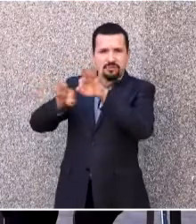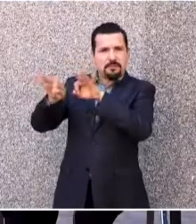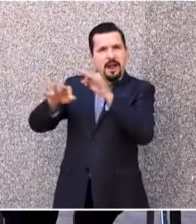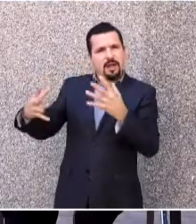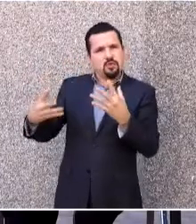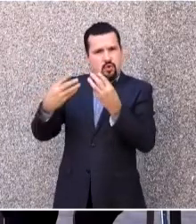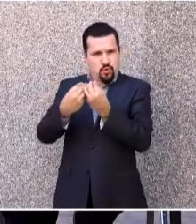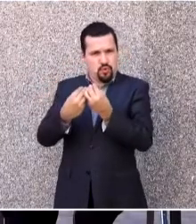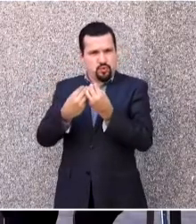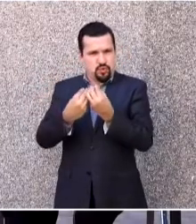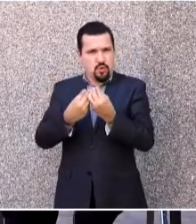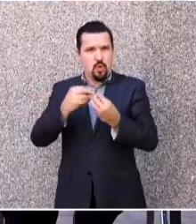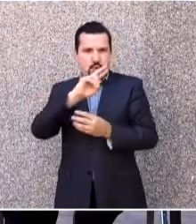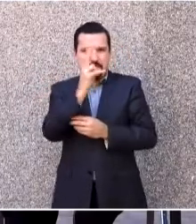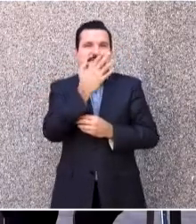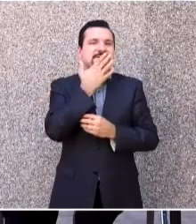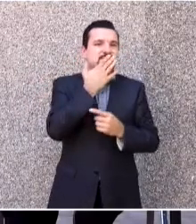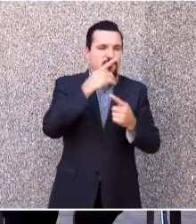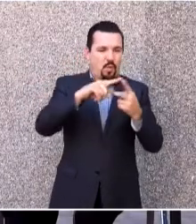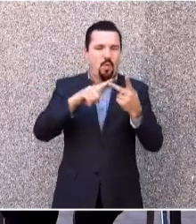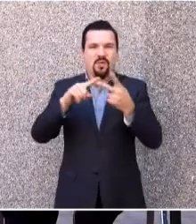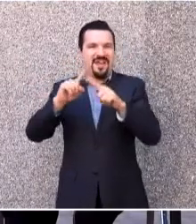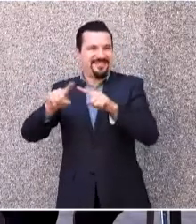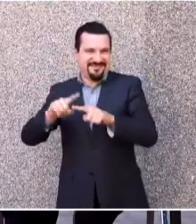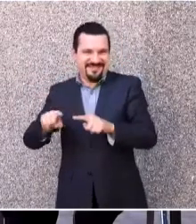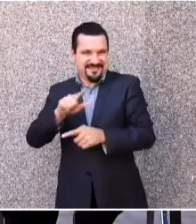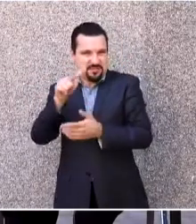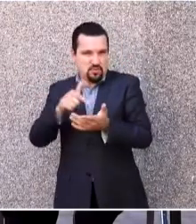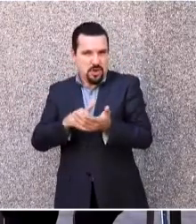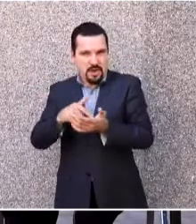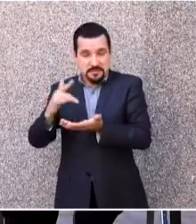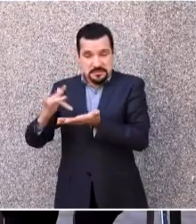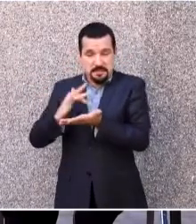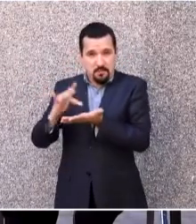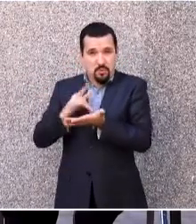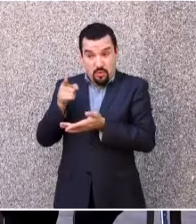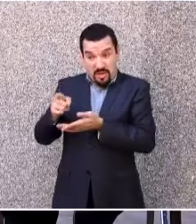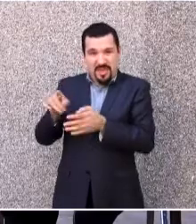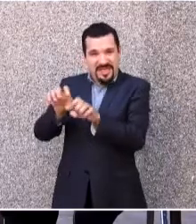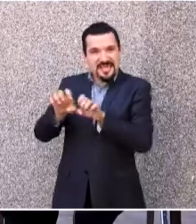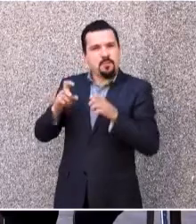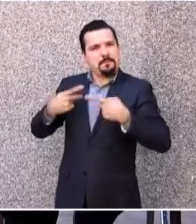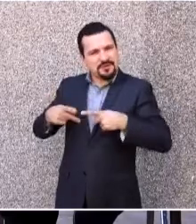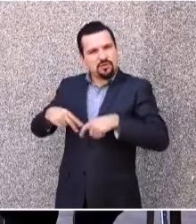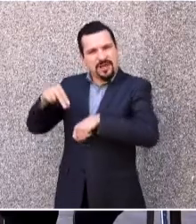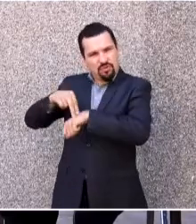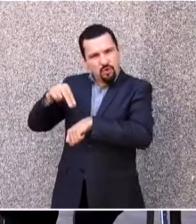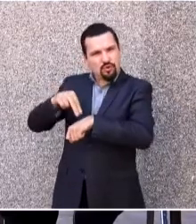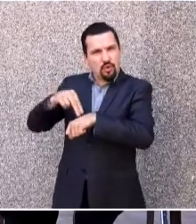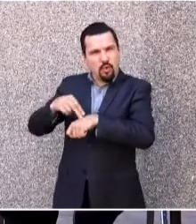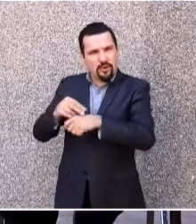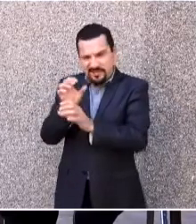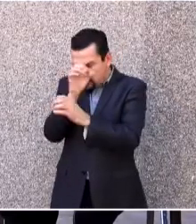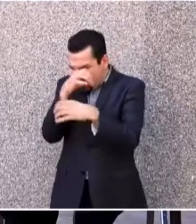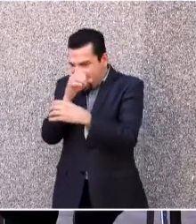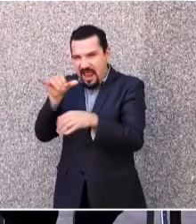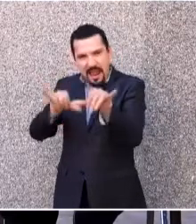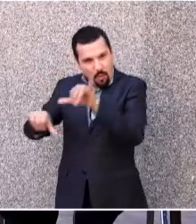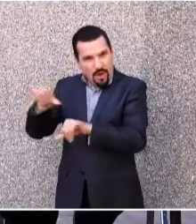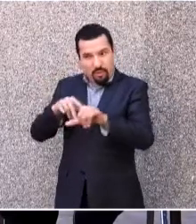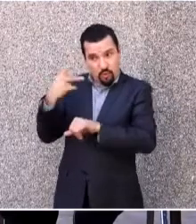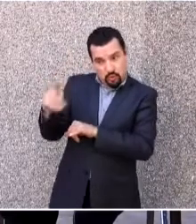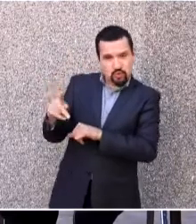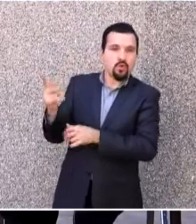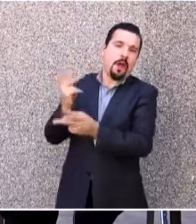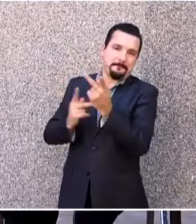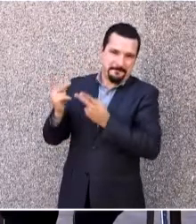estas instituciones académicas y nos prestarán sus equipos de para hacer los estudios, pondrán